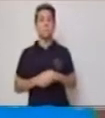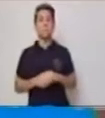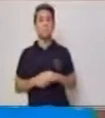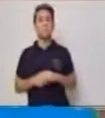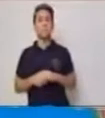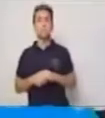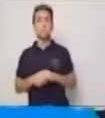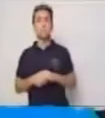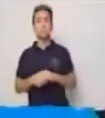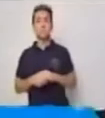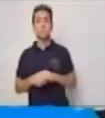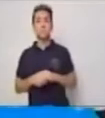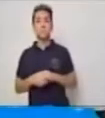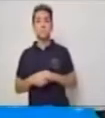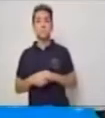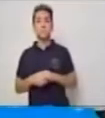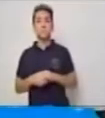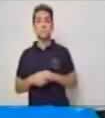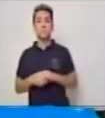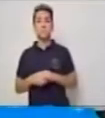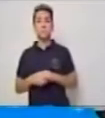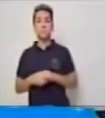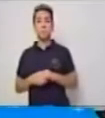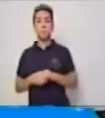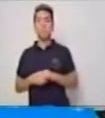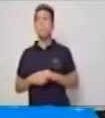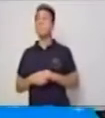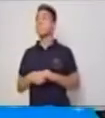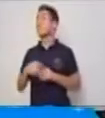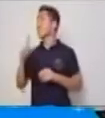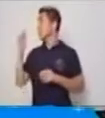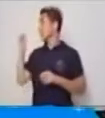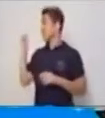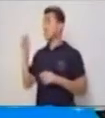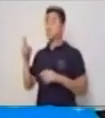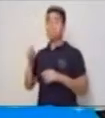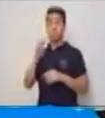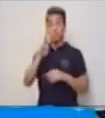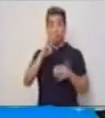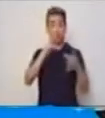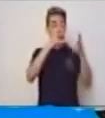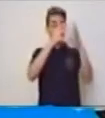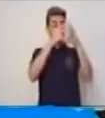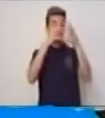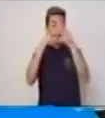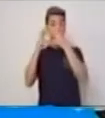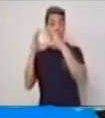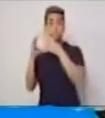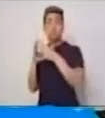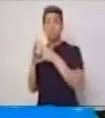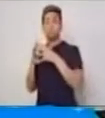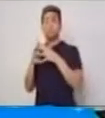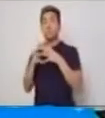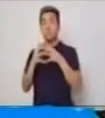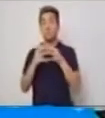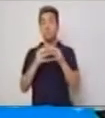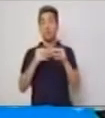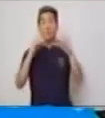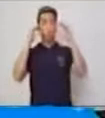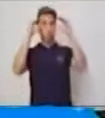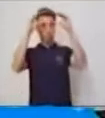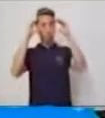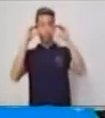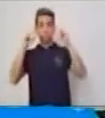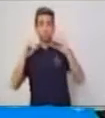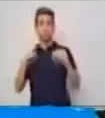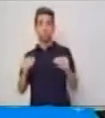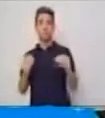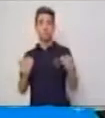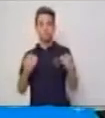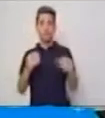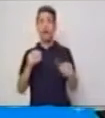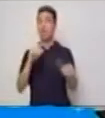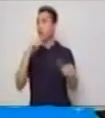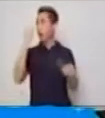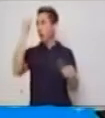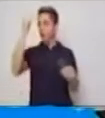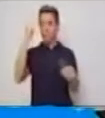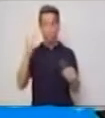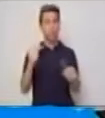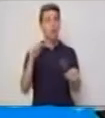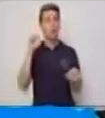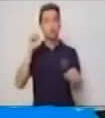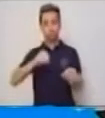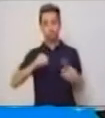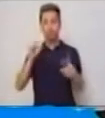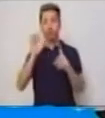Bueno, estos tres grupos de conjuntos de palabras son oraciones. Todas